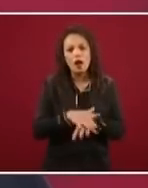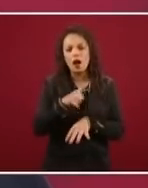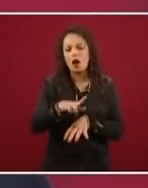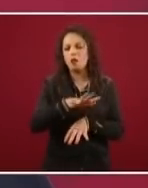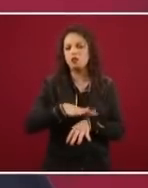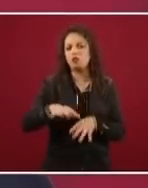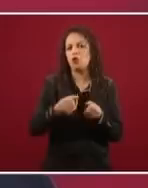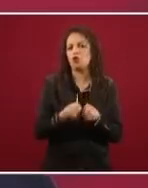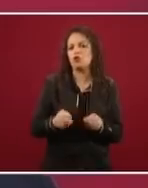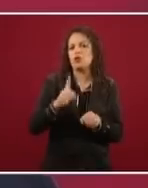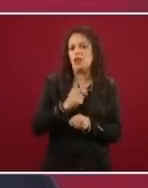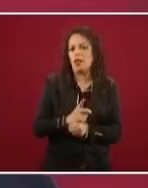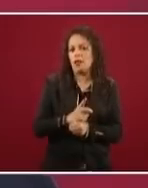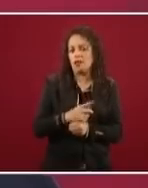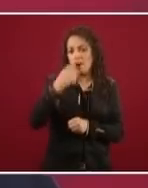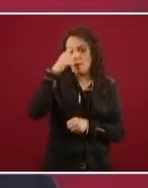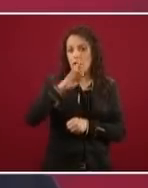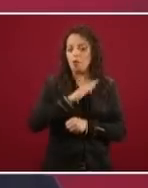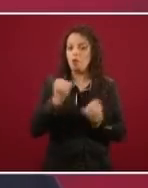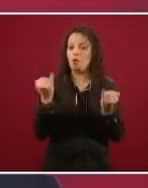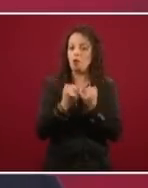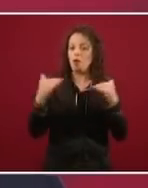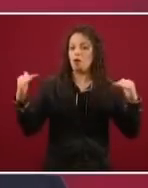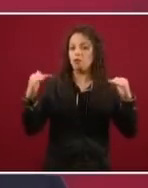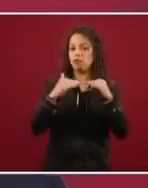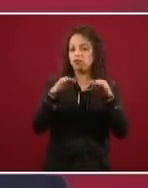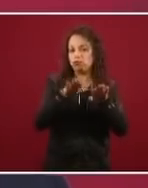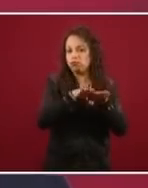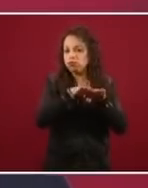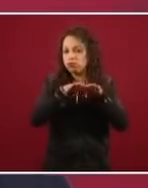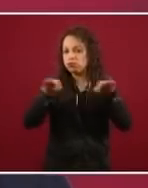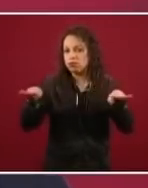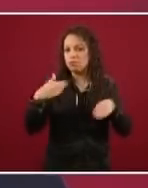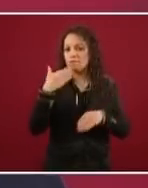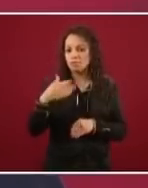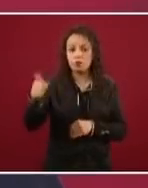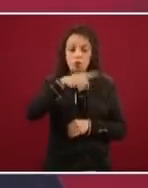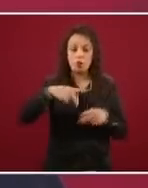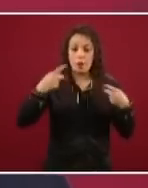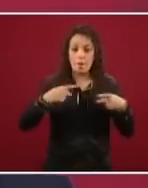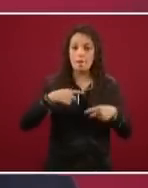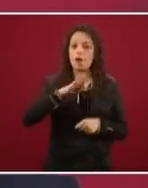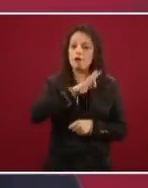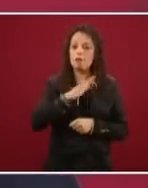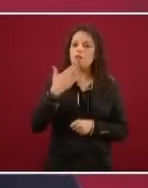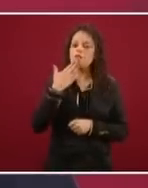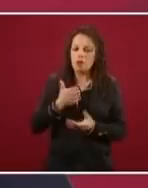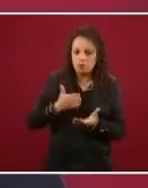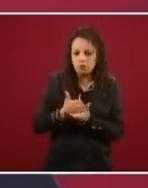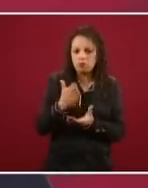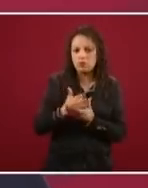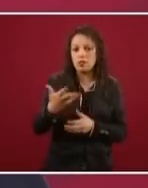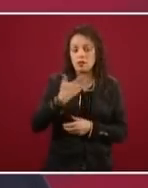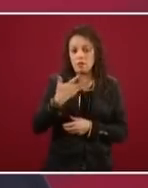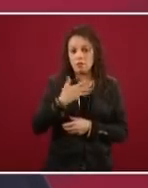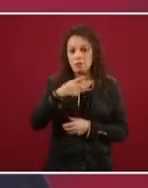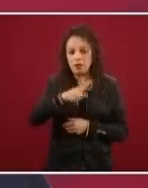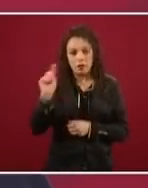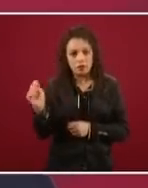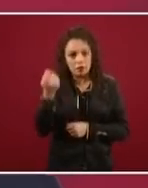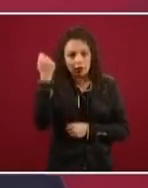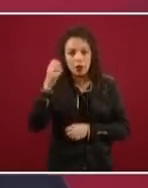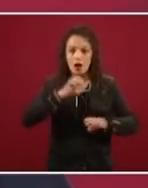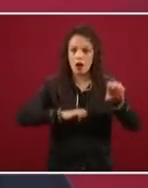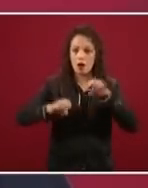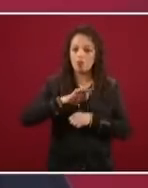más igualitaria en ese sentido porque todos pueden tener acceso a esas mismas tecnologías que antes tan sólo las grandes empresas podían llegar a